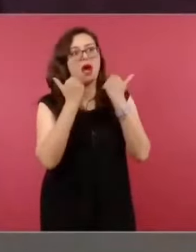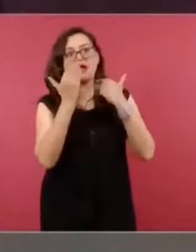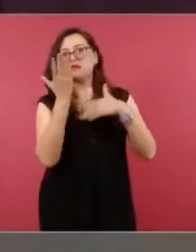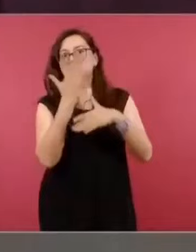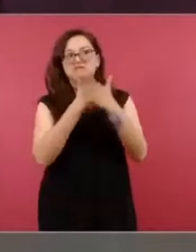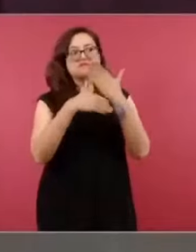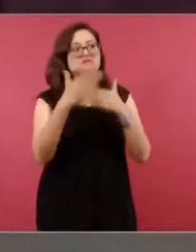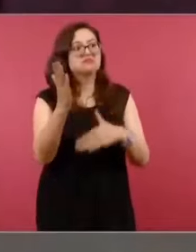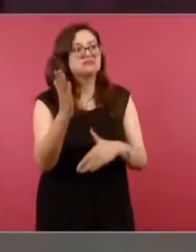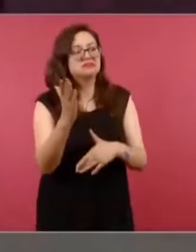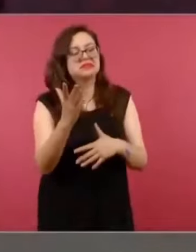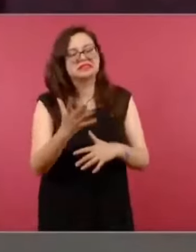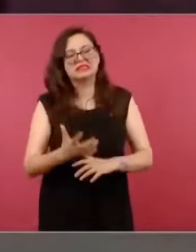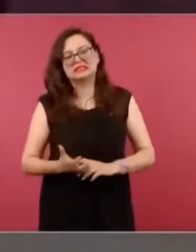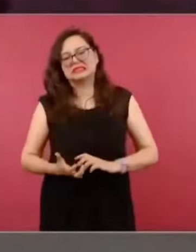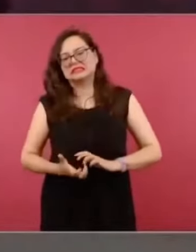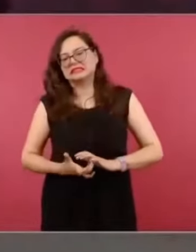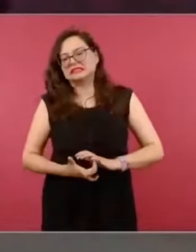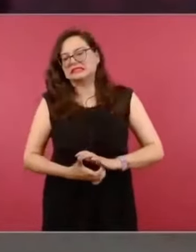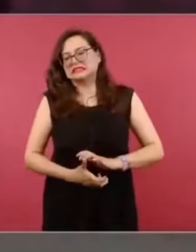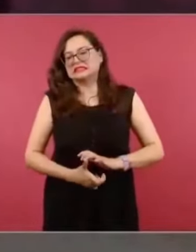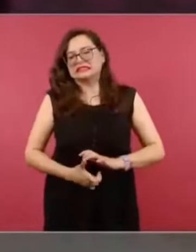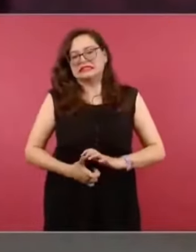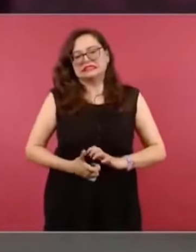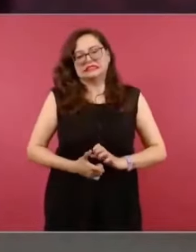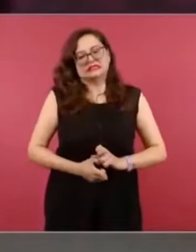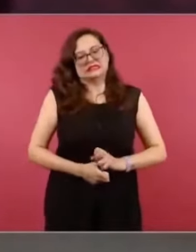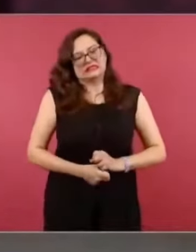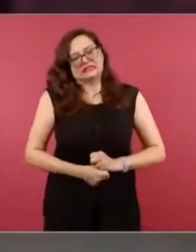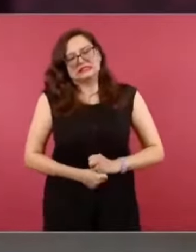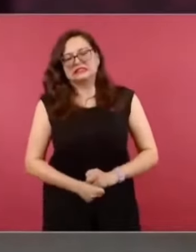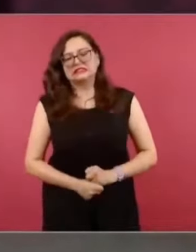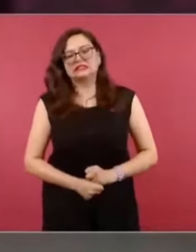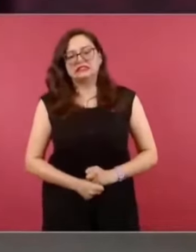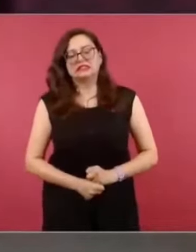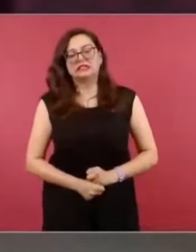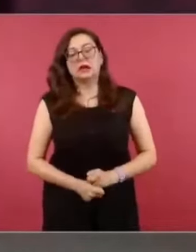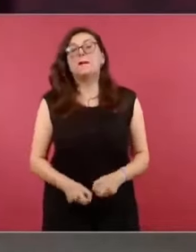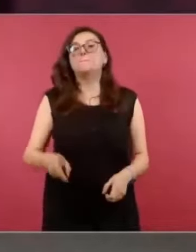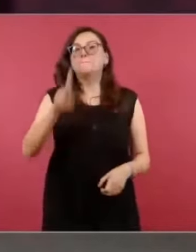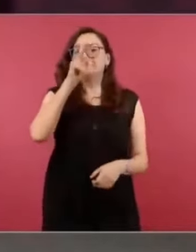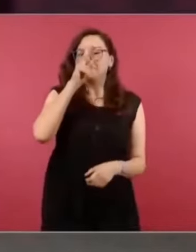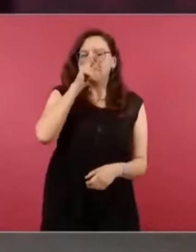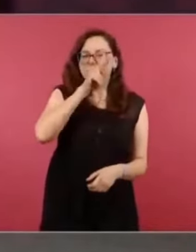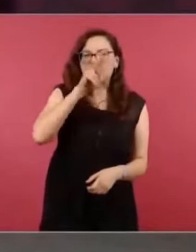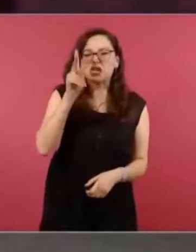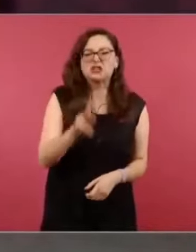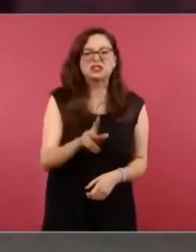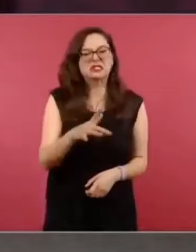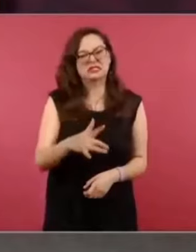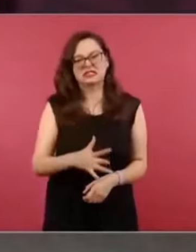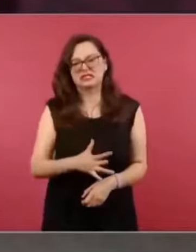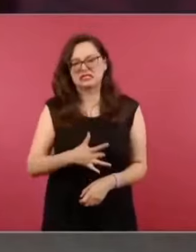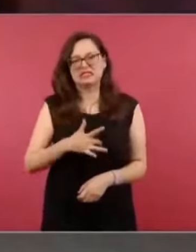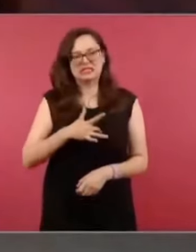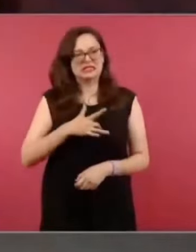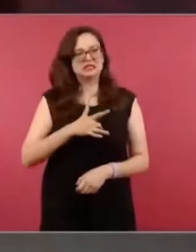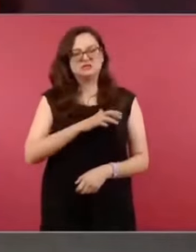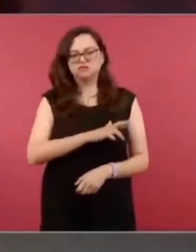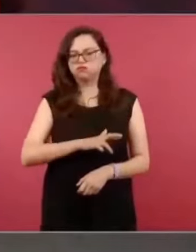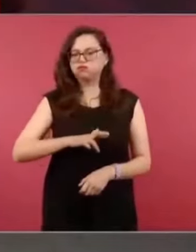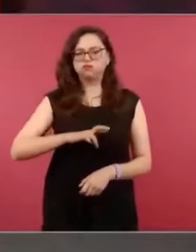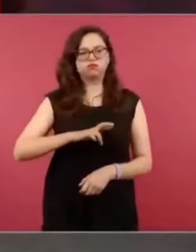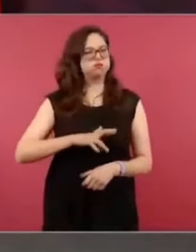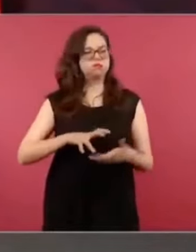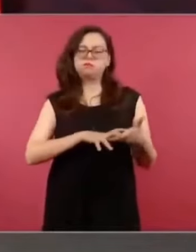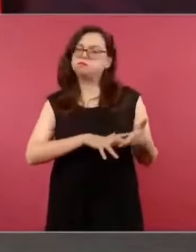Y eso es lo peor, porque eso es lo que lleva a tomarlos el